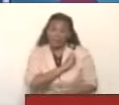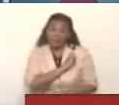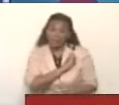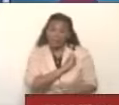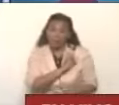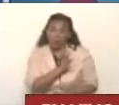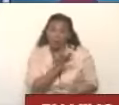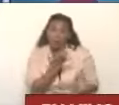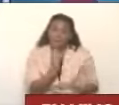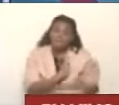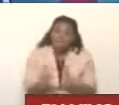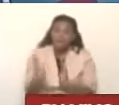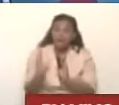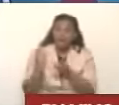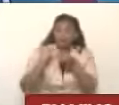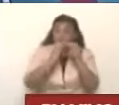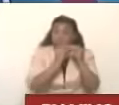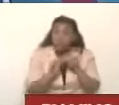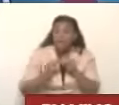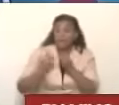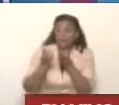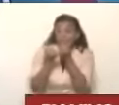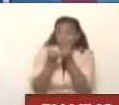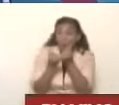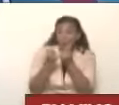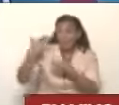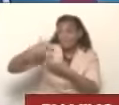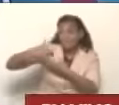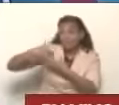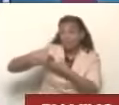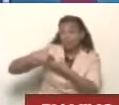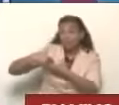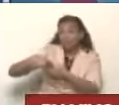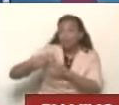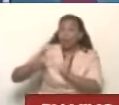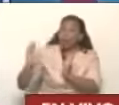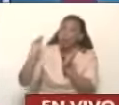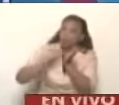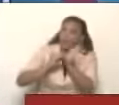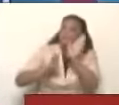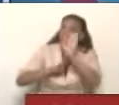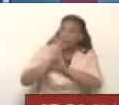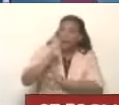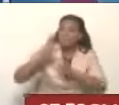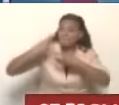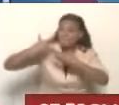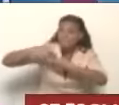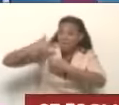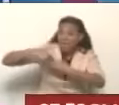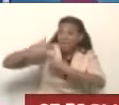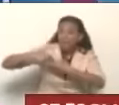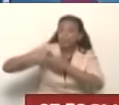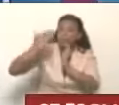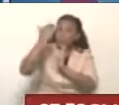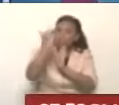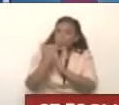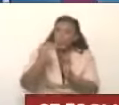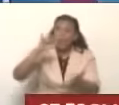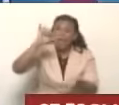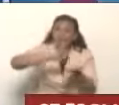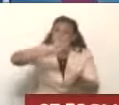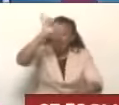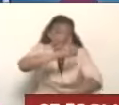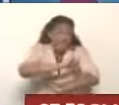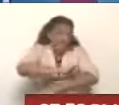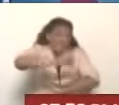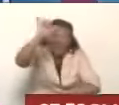que hacemos el plan de la recuperación económica. Y volvemos a la senda del crecimiento económico, de la desaceleración de la inflación,